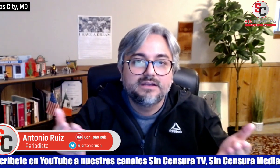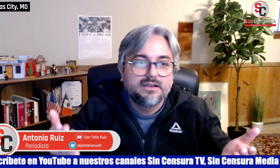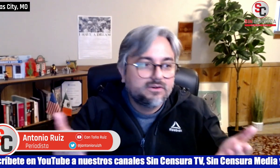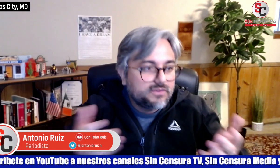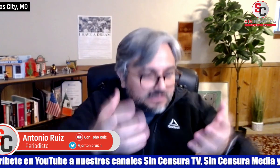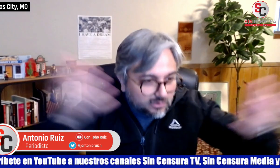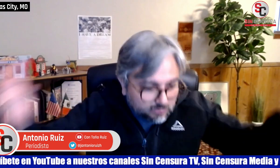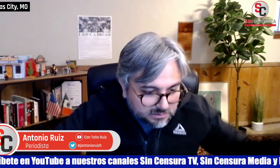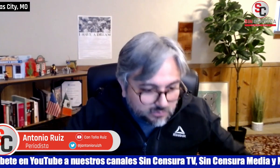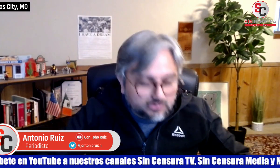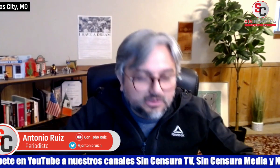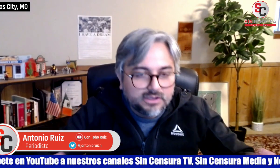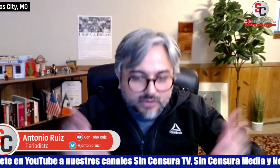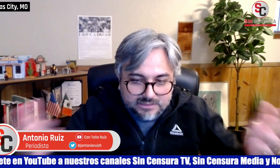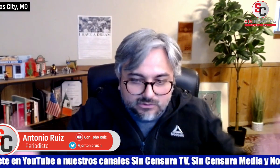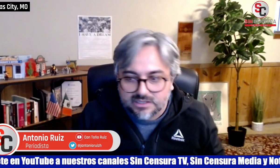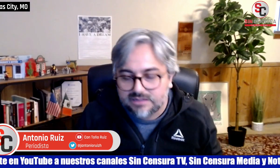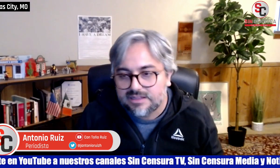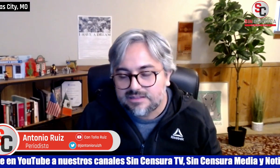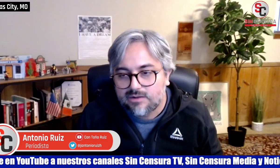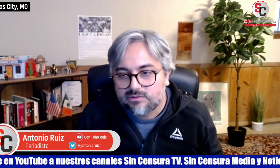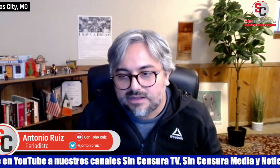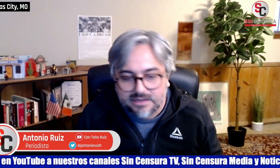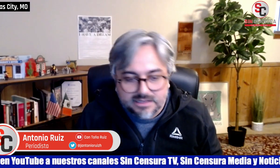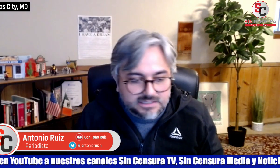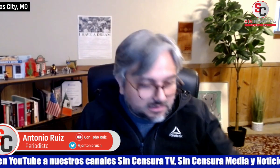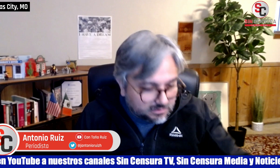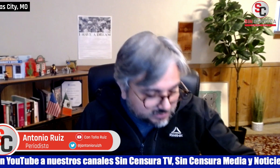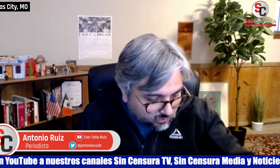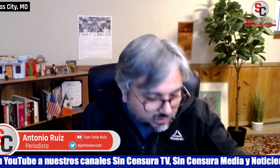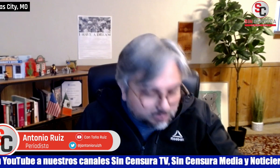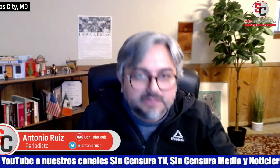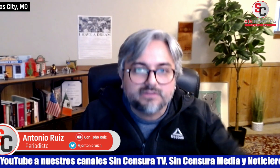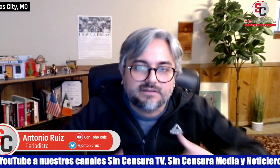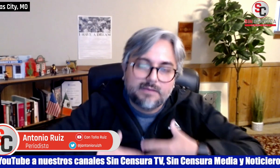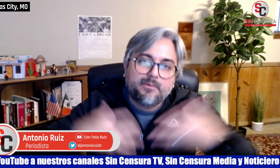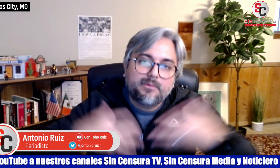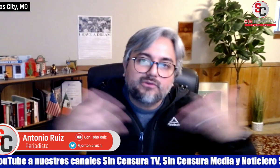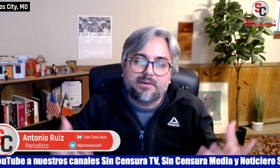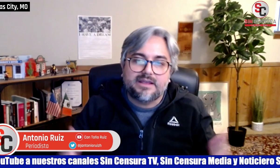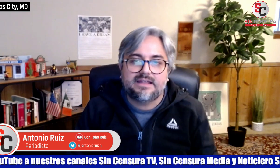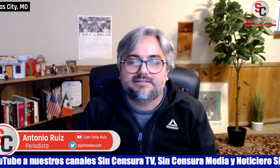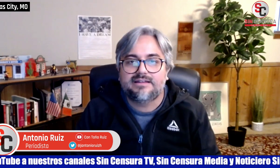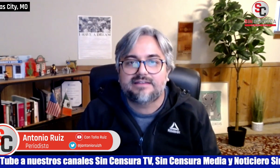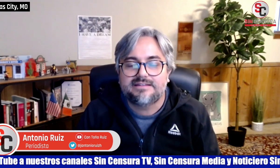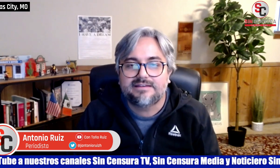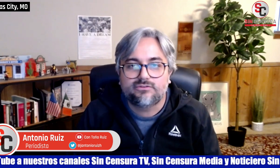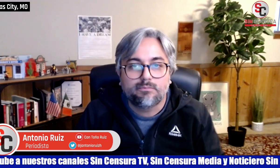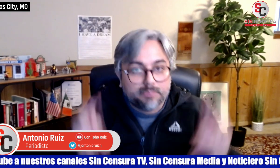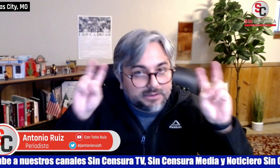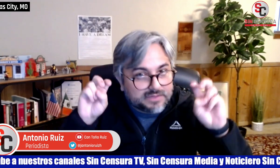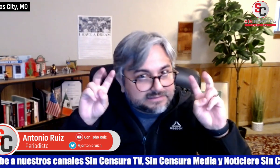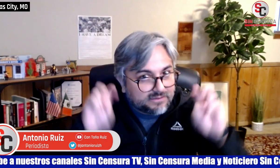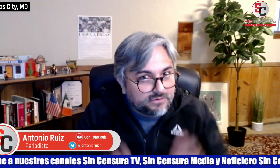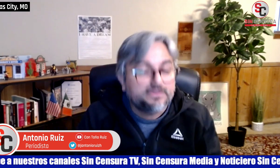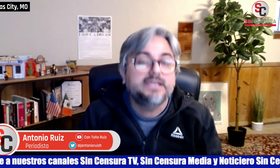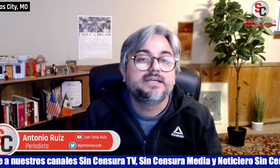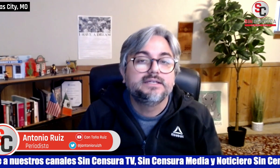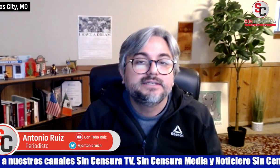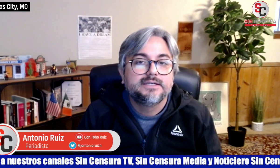sin censura lo dicen los mismos sujetos que detentan la ultraderecha Sergio Sarmiento hasta se ha puesto playeras en las que dice que es un